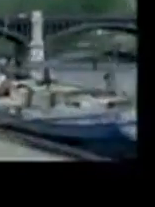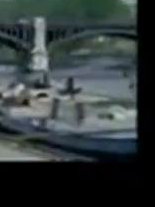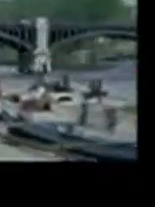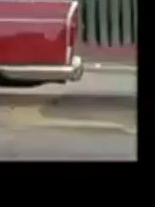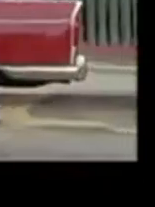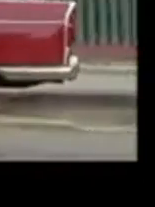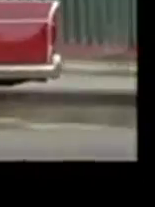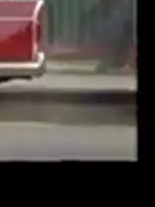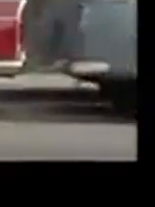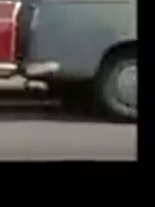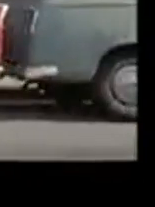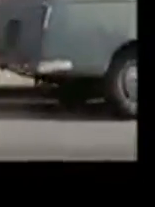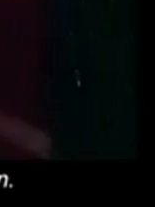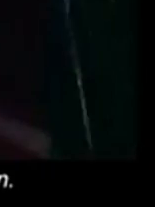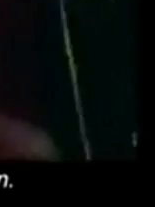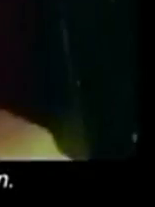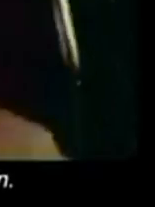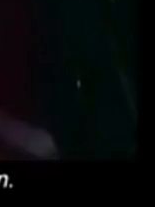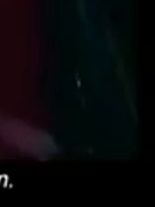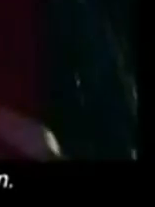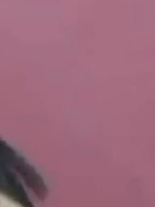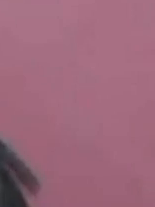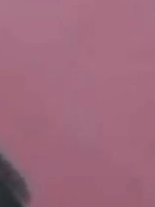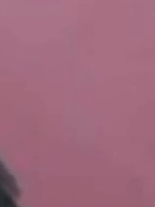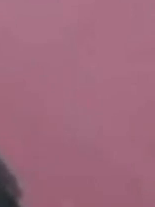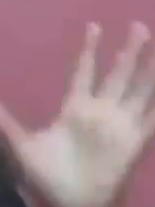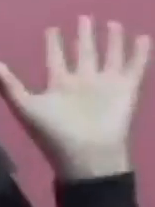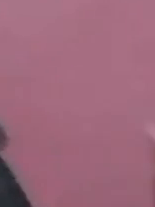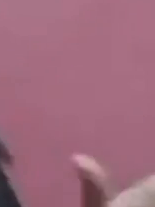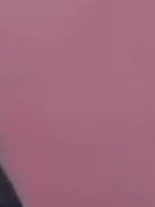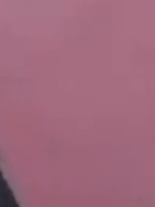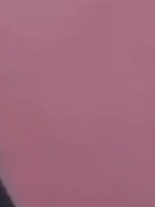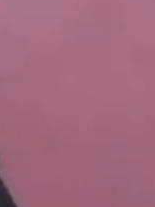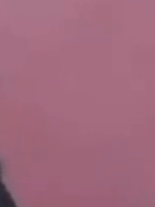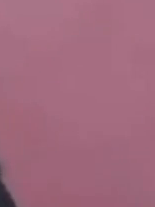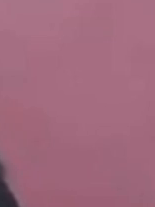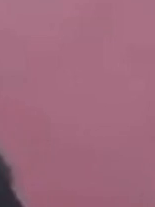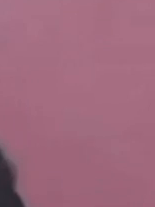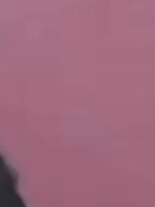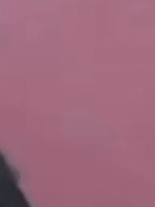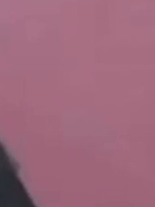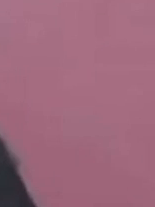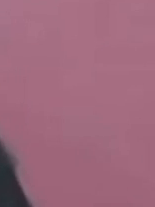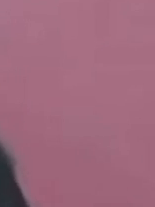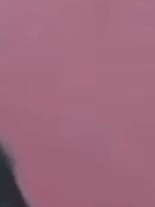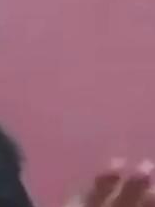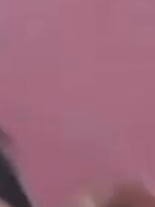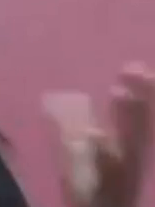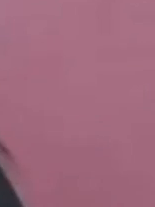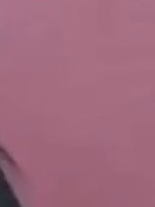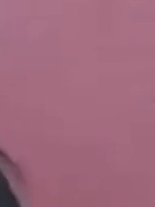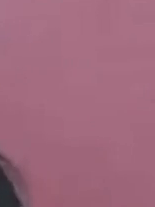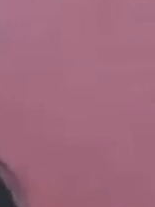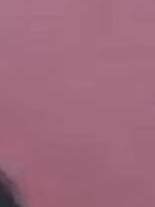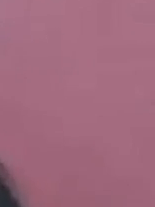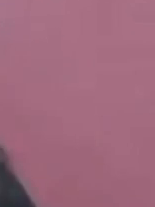presentes, por ejemplo, el blanco, el azul, el rojo, que son los que la bandera francesa contiene. Entonces buscan